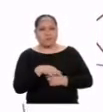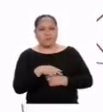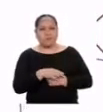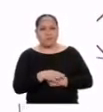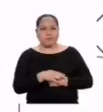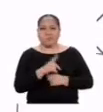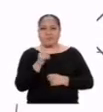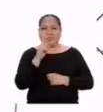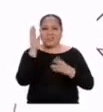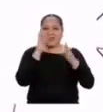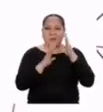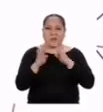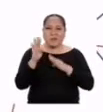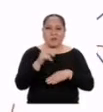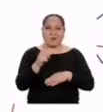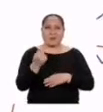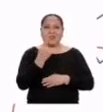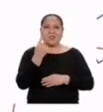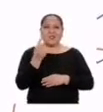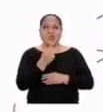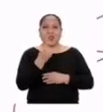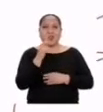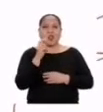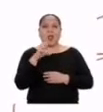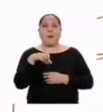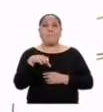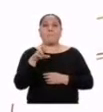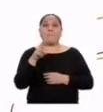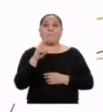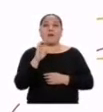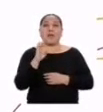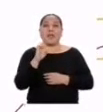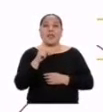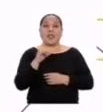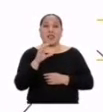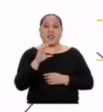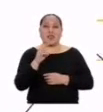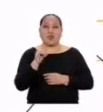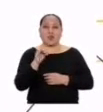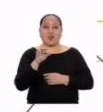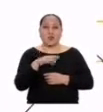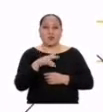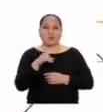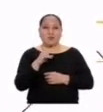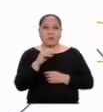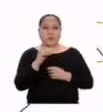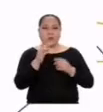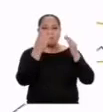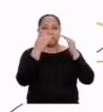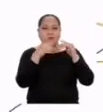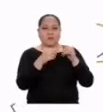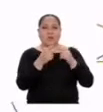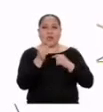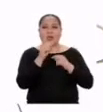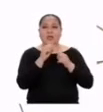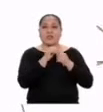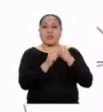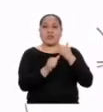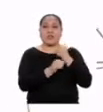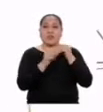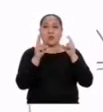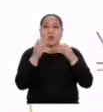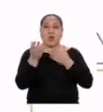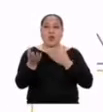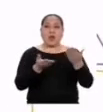No te preocupes, es solo la prelectura. Bueno, ahí está el subtítulo de Atención a la